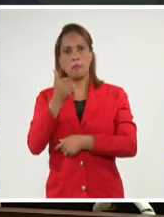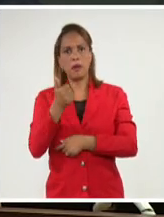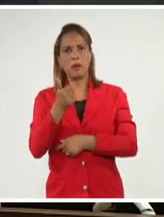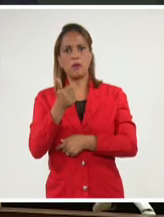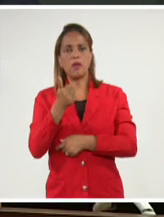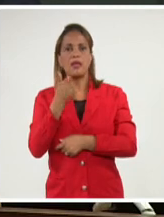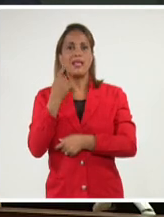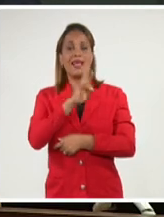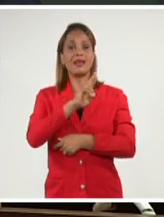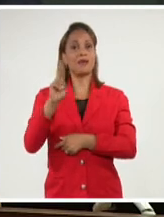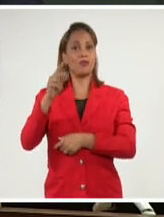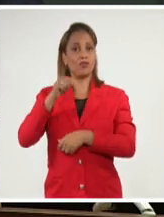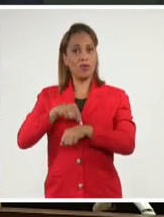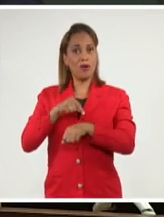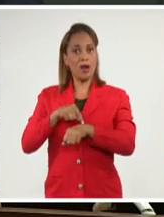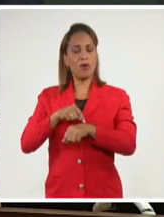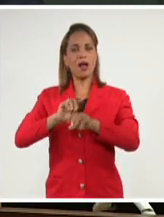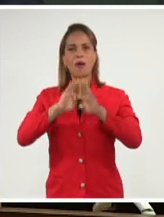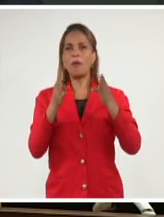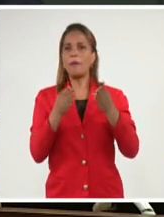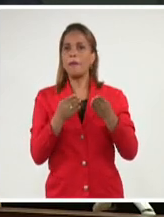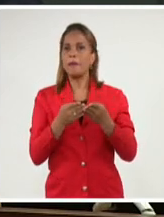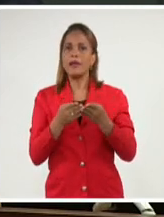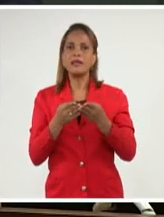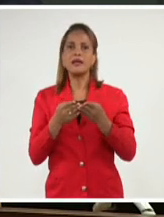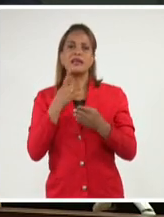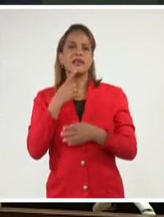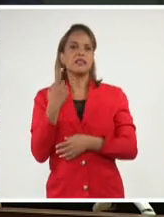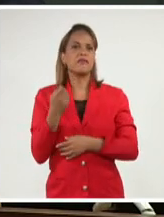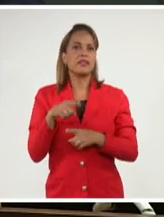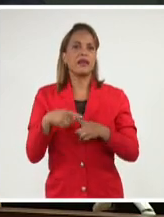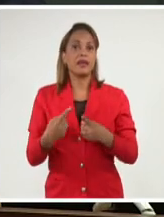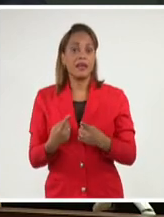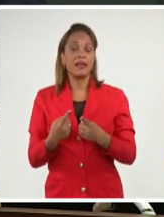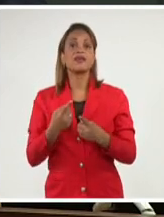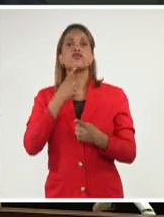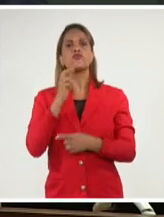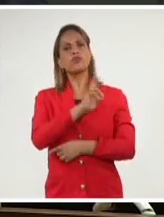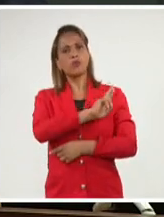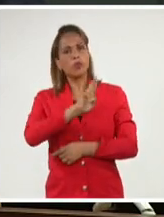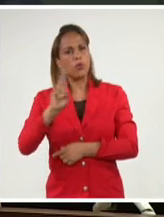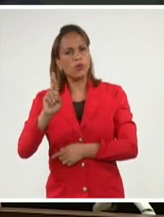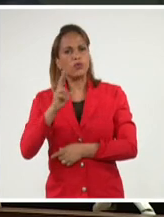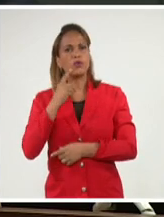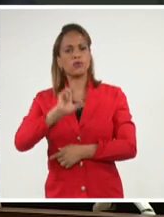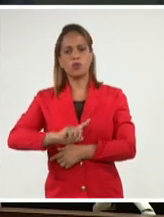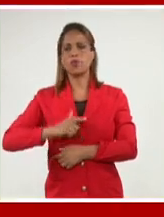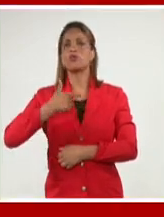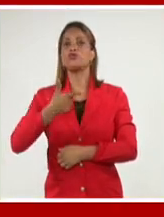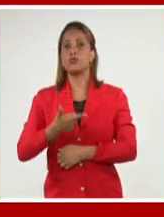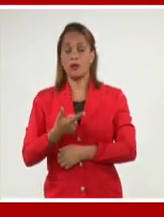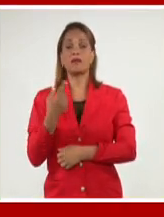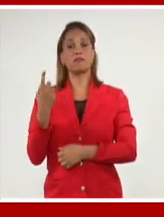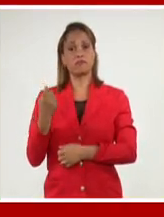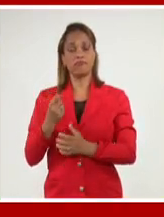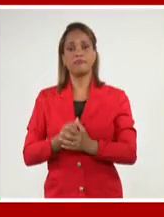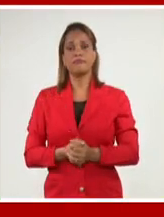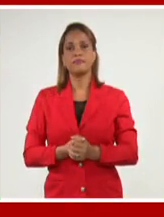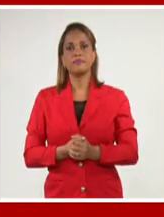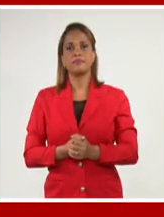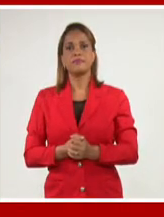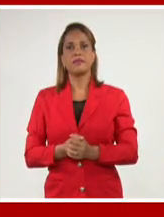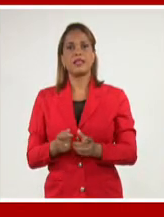esa revolución no estaría completa si no implica una revolución también cultural. El encuentro